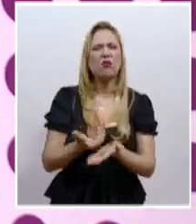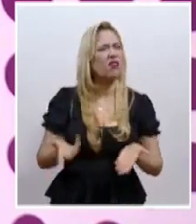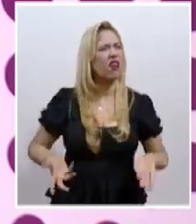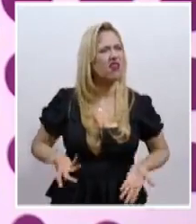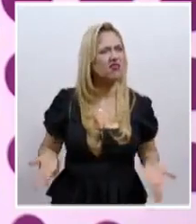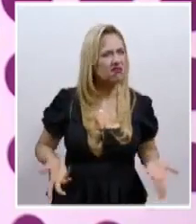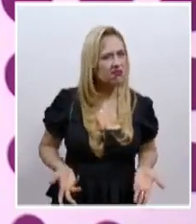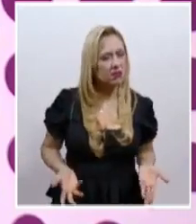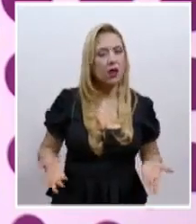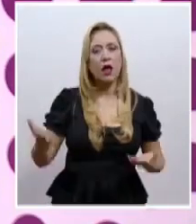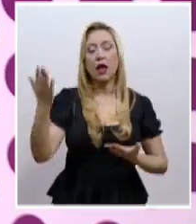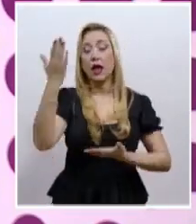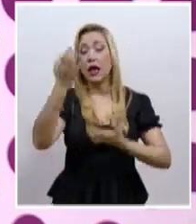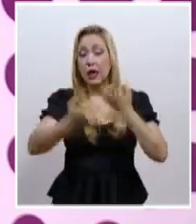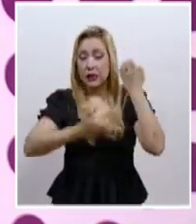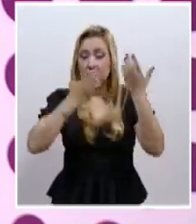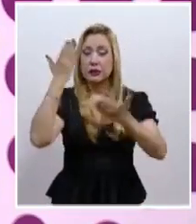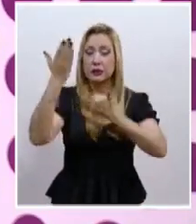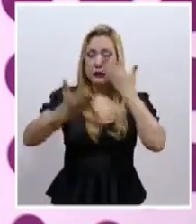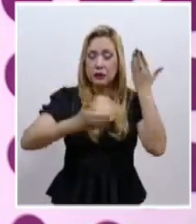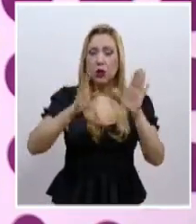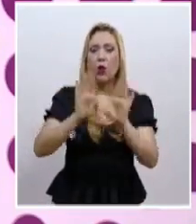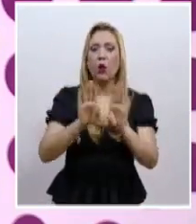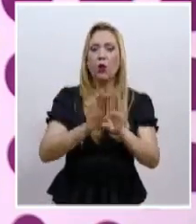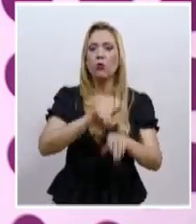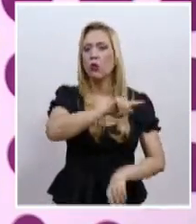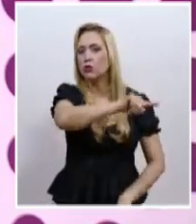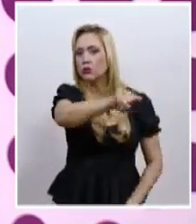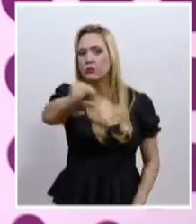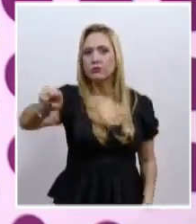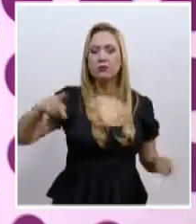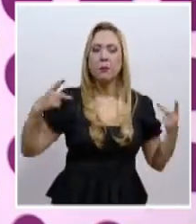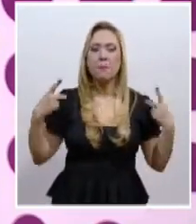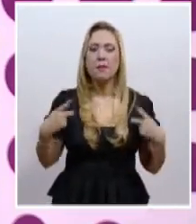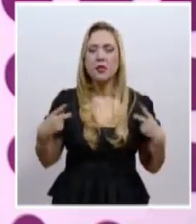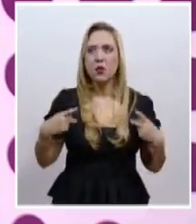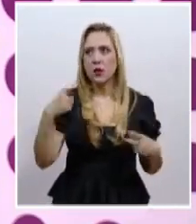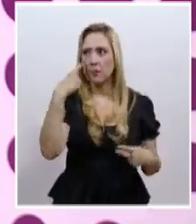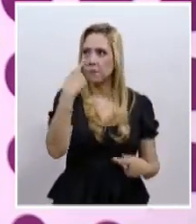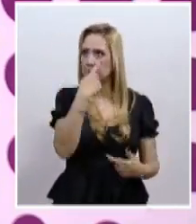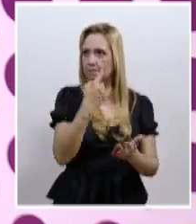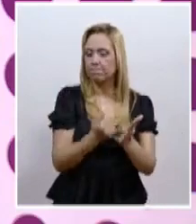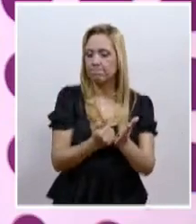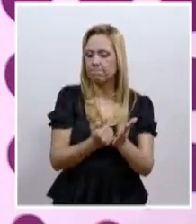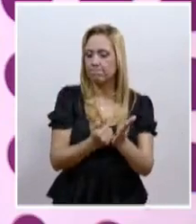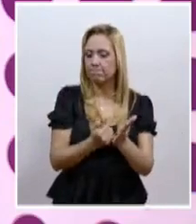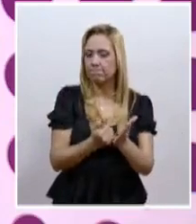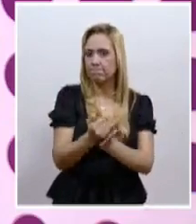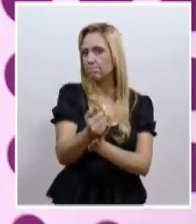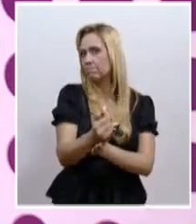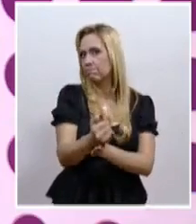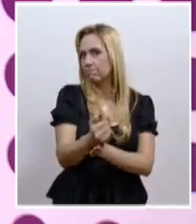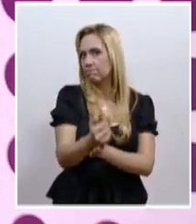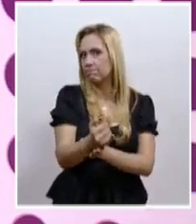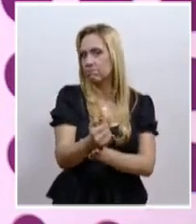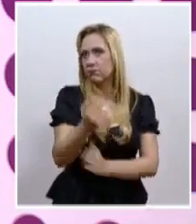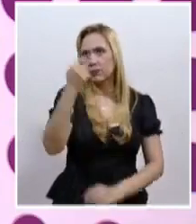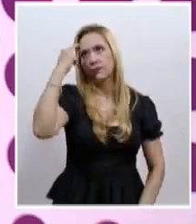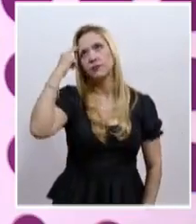el estudio de cómo las personas tomamos decisiones, cómo tomamos decisiones de una manera